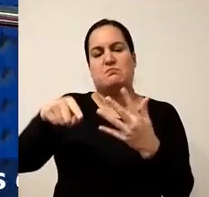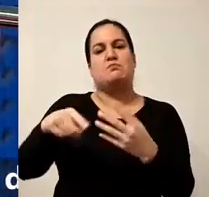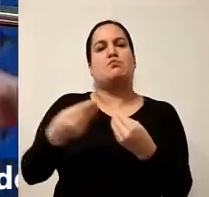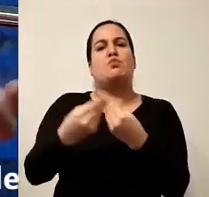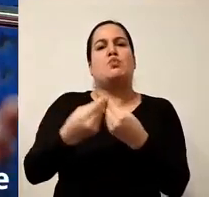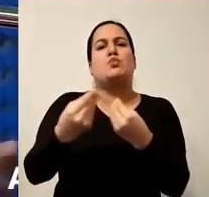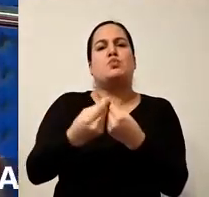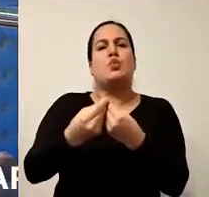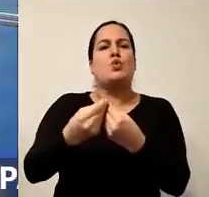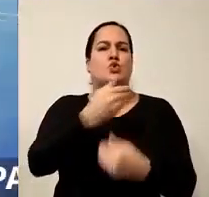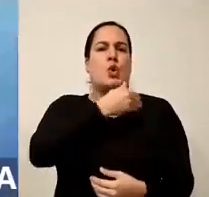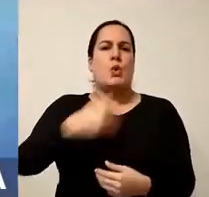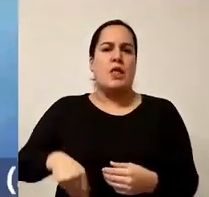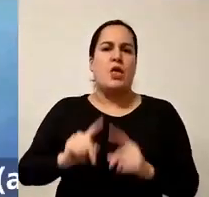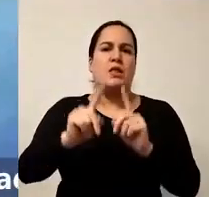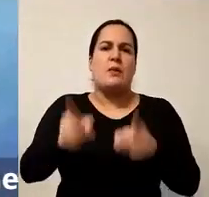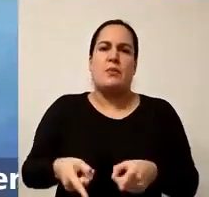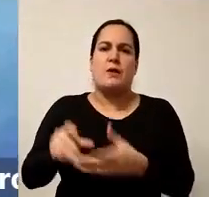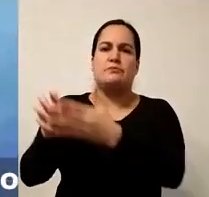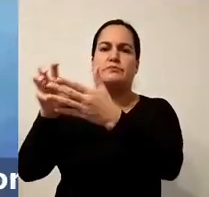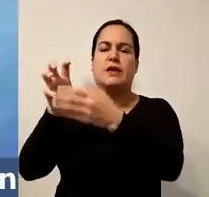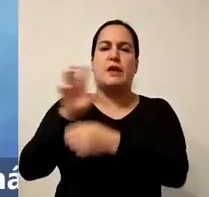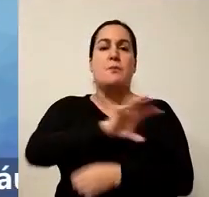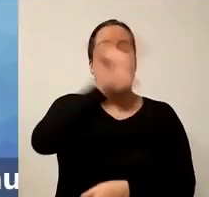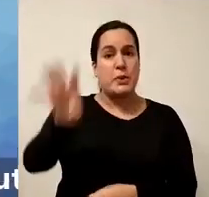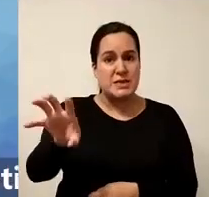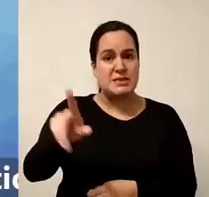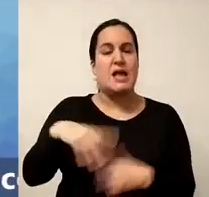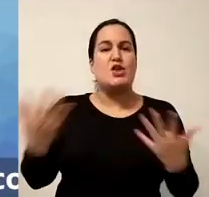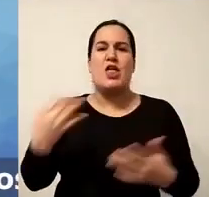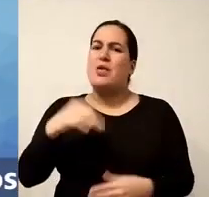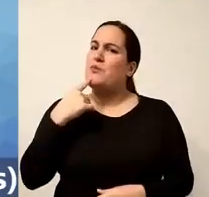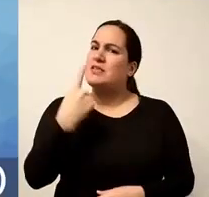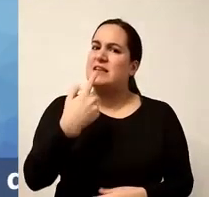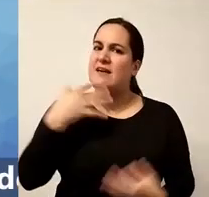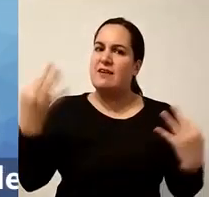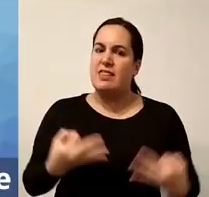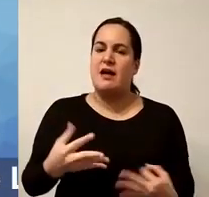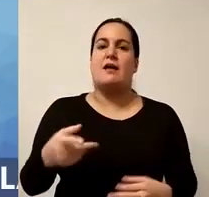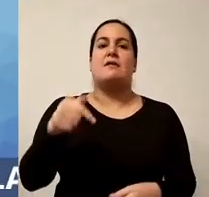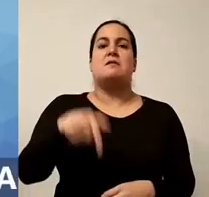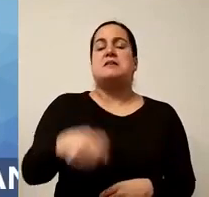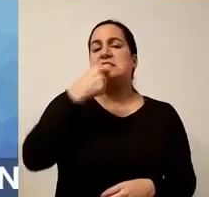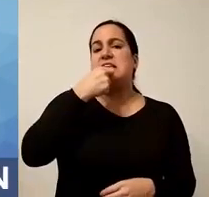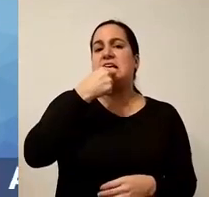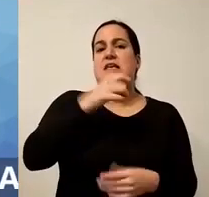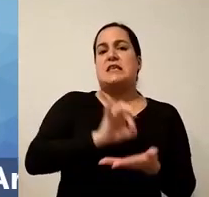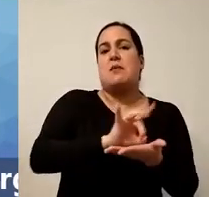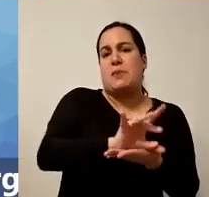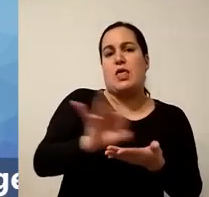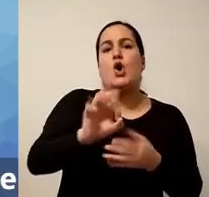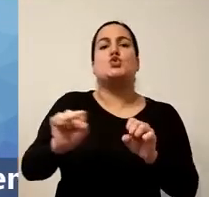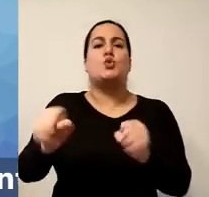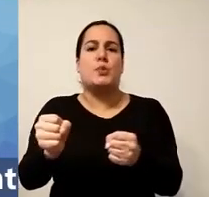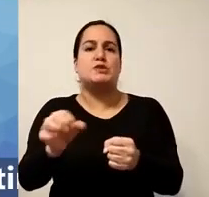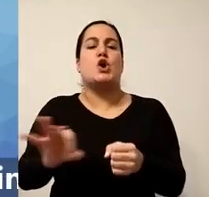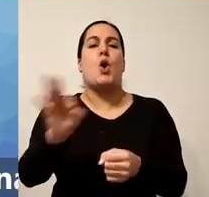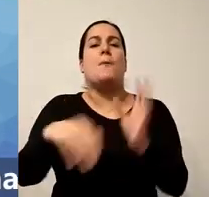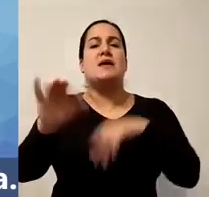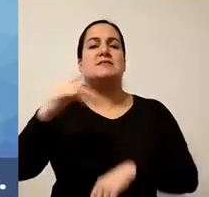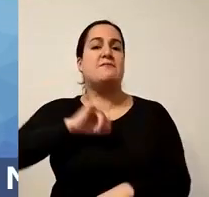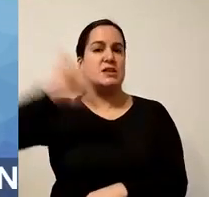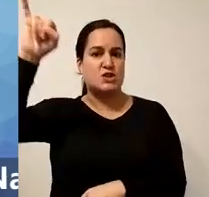no podemos olvidar que antes de la pandemia del joven 19 veníamos de enormes